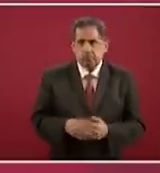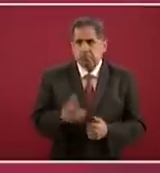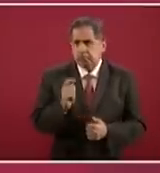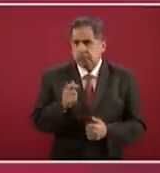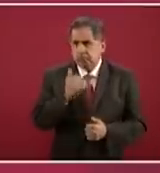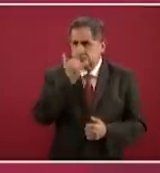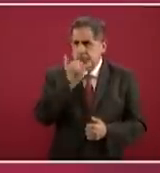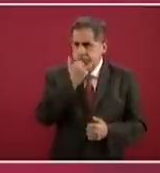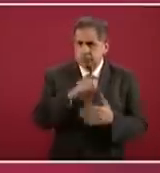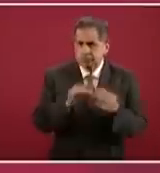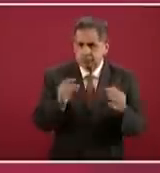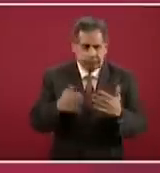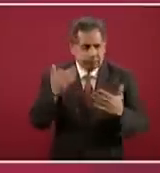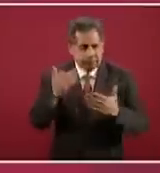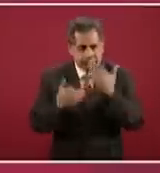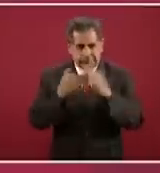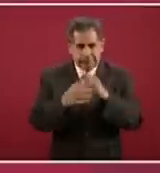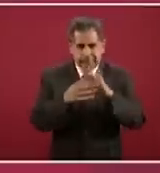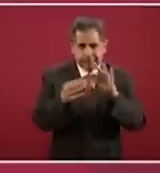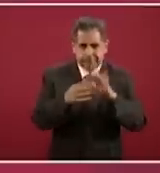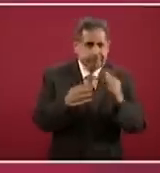error, una falta